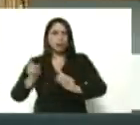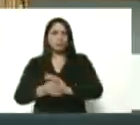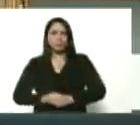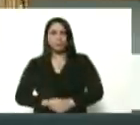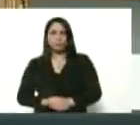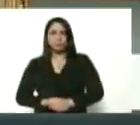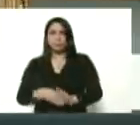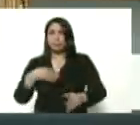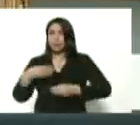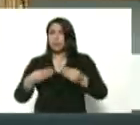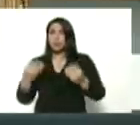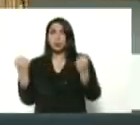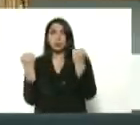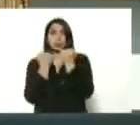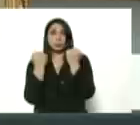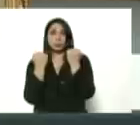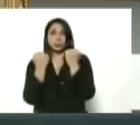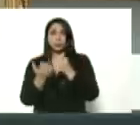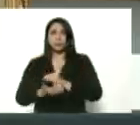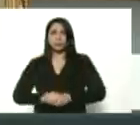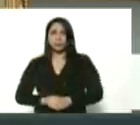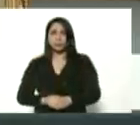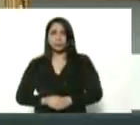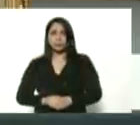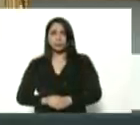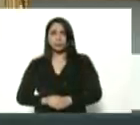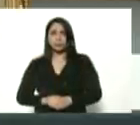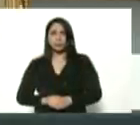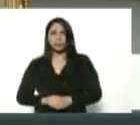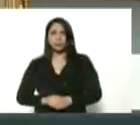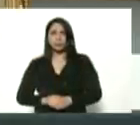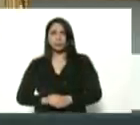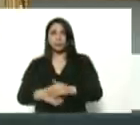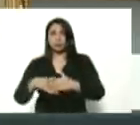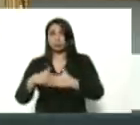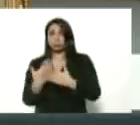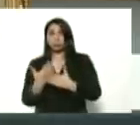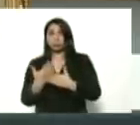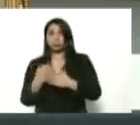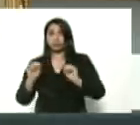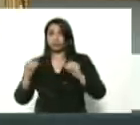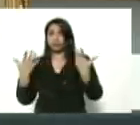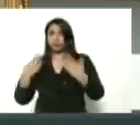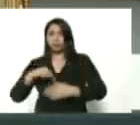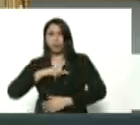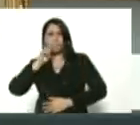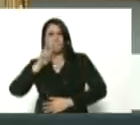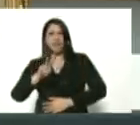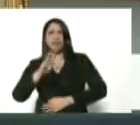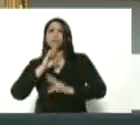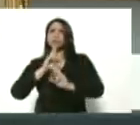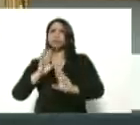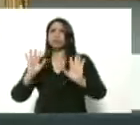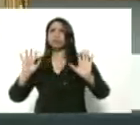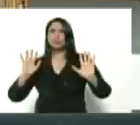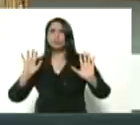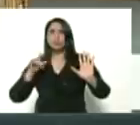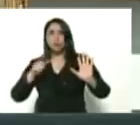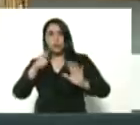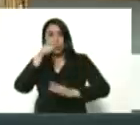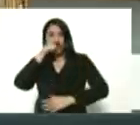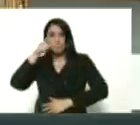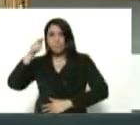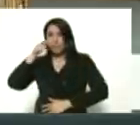Se hizo un cerco y al amanecer logramos ver los resultados de esta